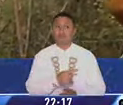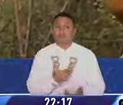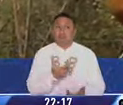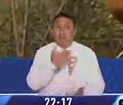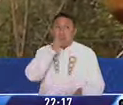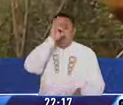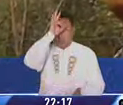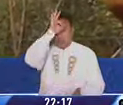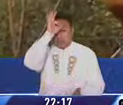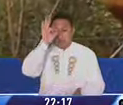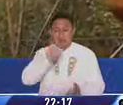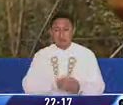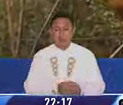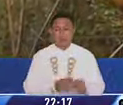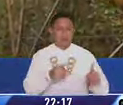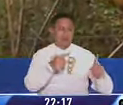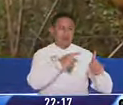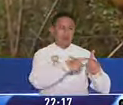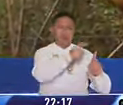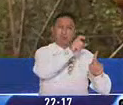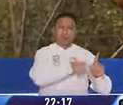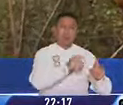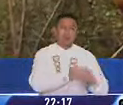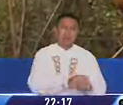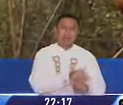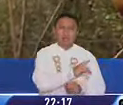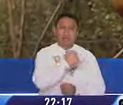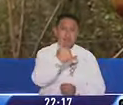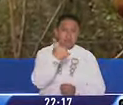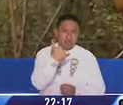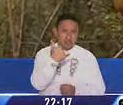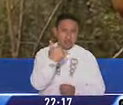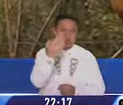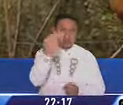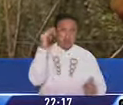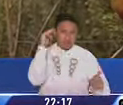porque es alguien que ni siquiera, por lo menos ni siquiera llamaron a nosotros, a familiares, a pedir dinero.